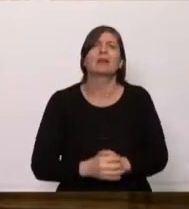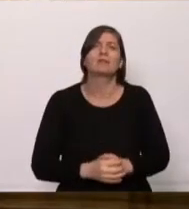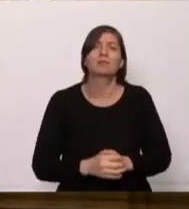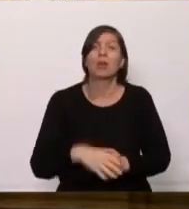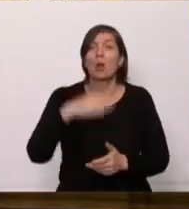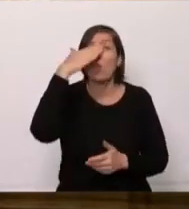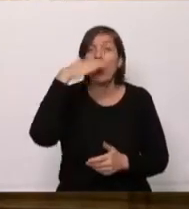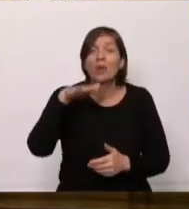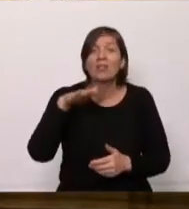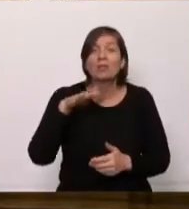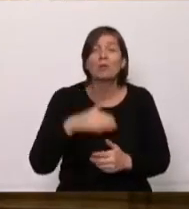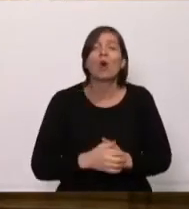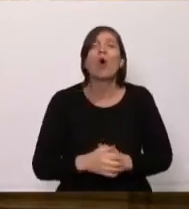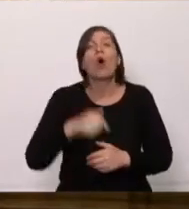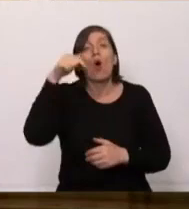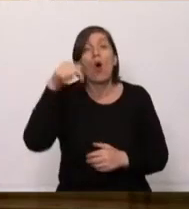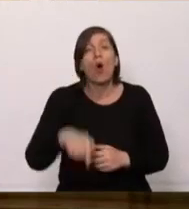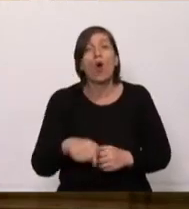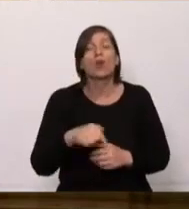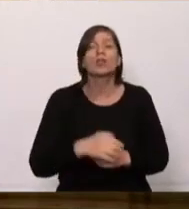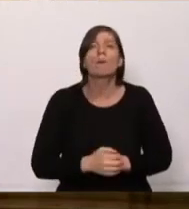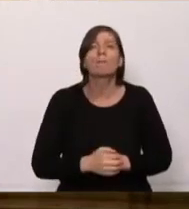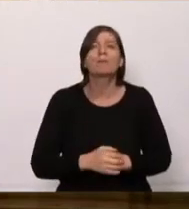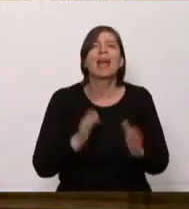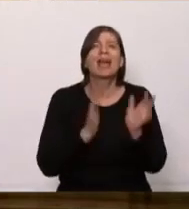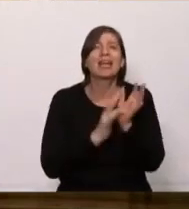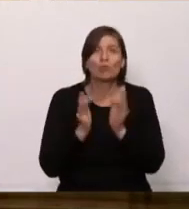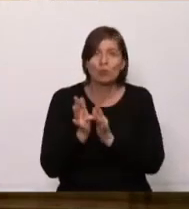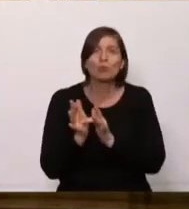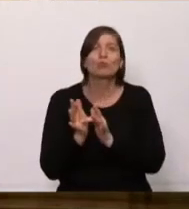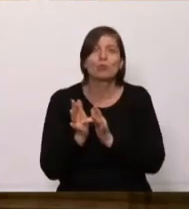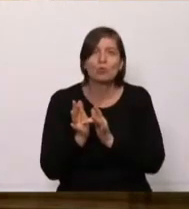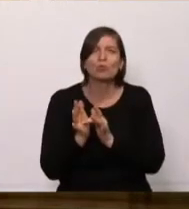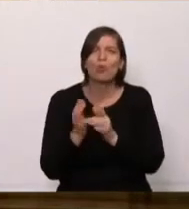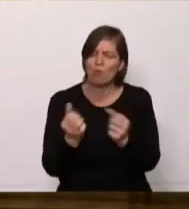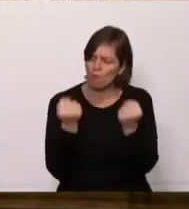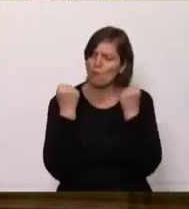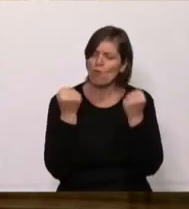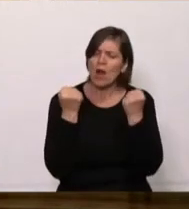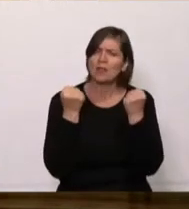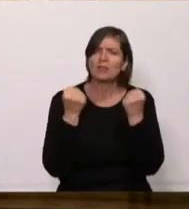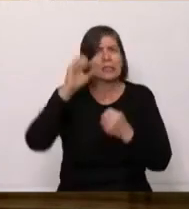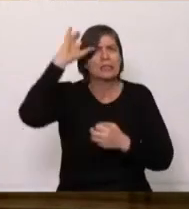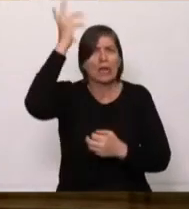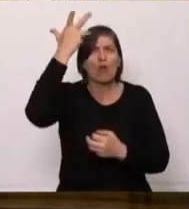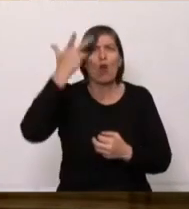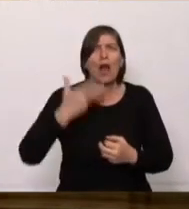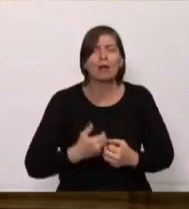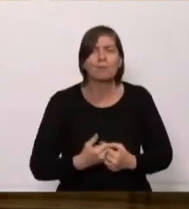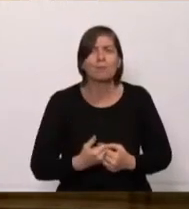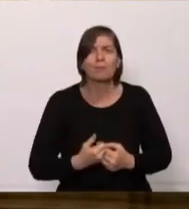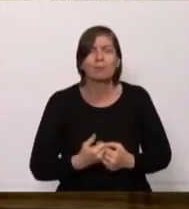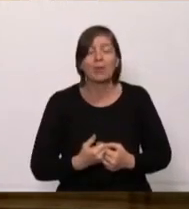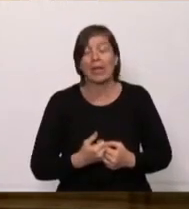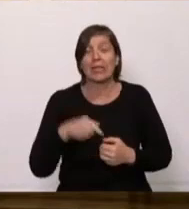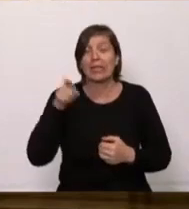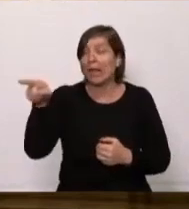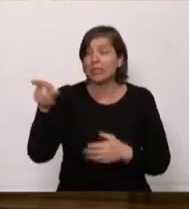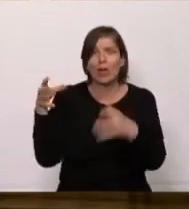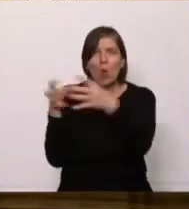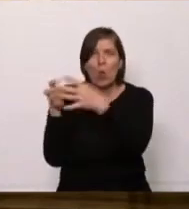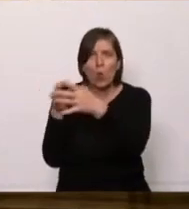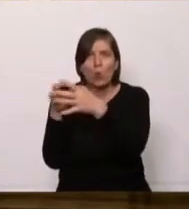Y como último, hoy Jesús fuertemente se enoja y a